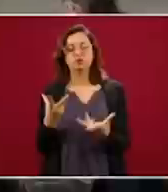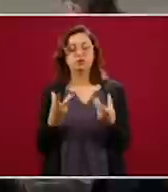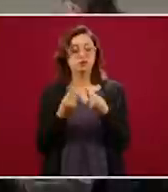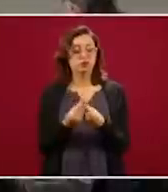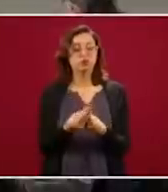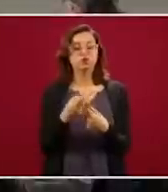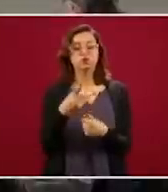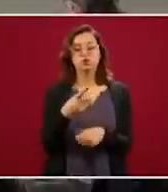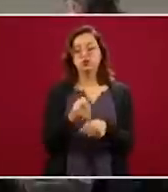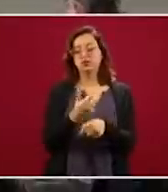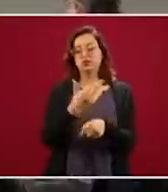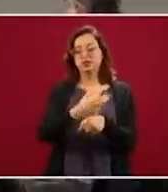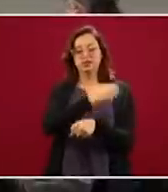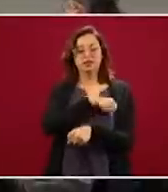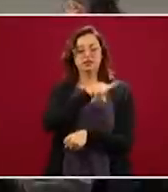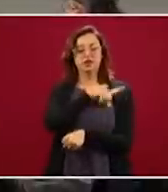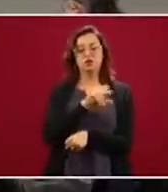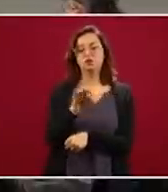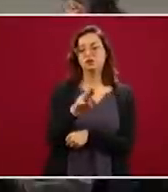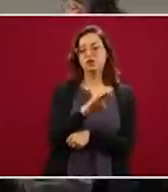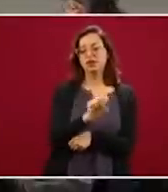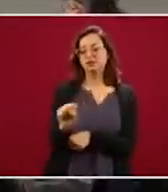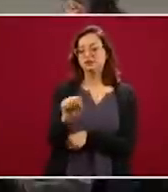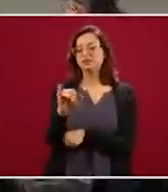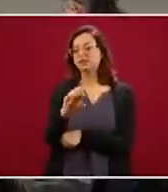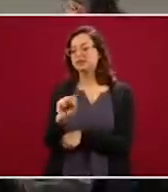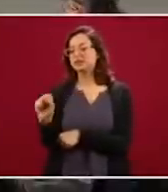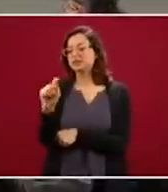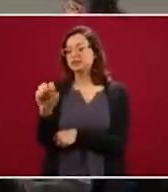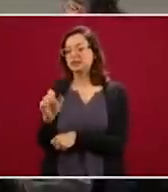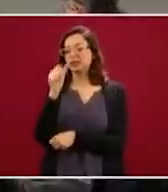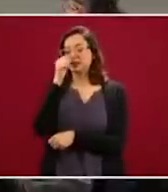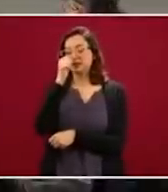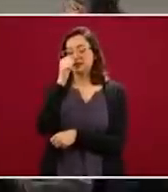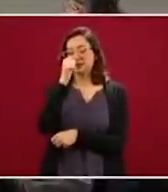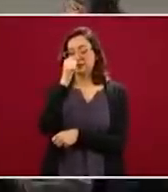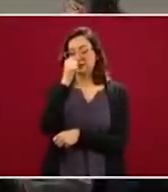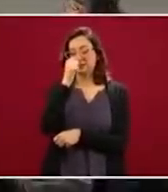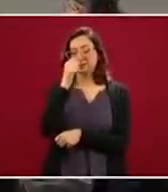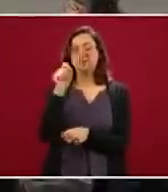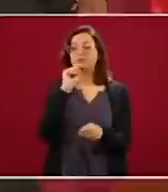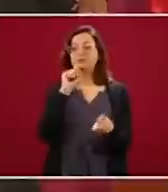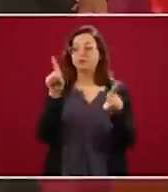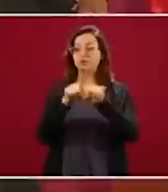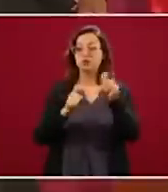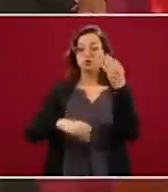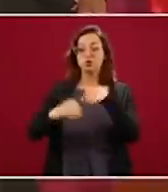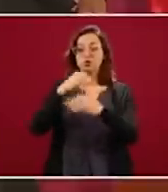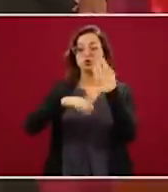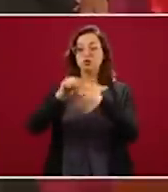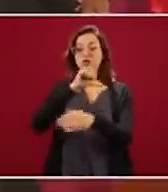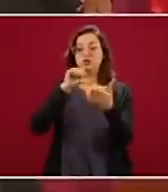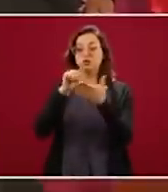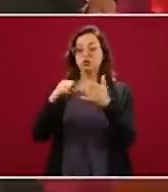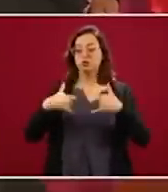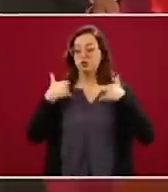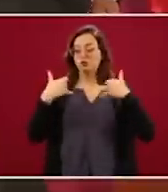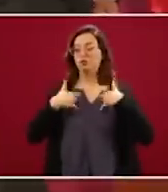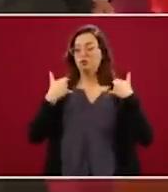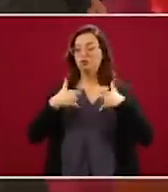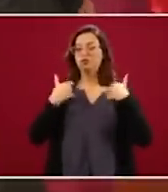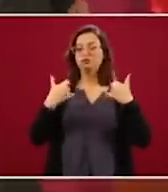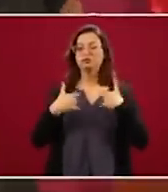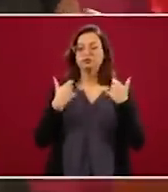IMSS, el ISSSTE y todos los centros de integración juvenil, que es quizá una de las instancias que ha